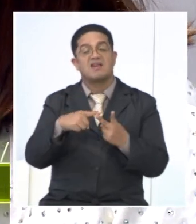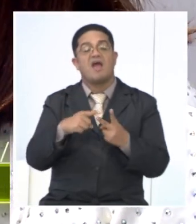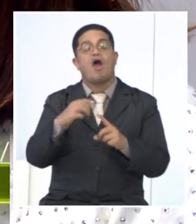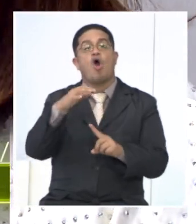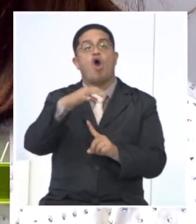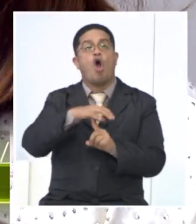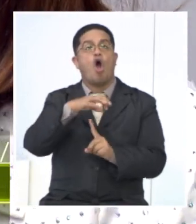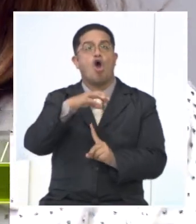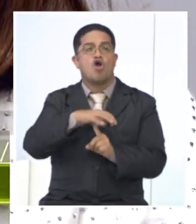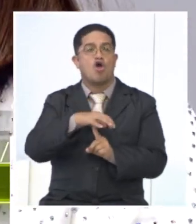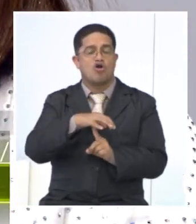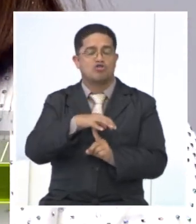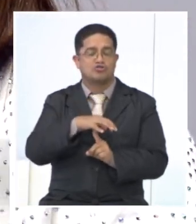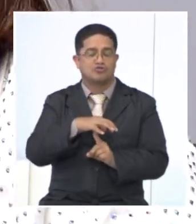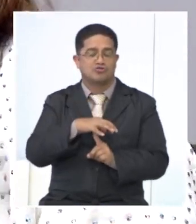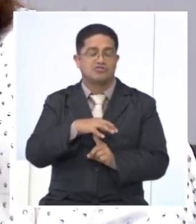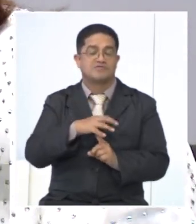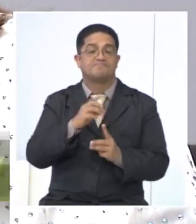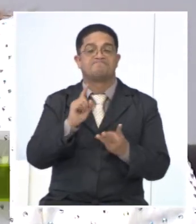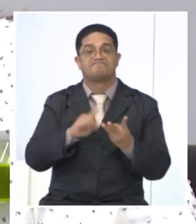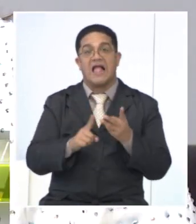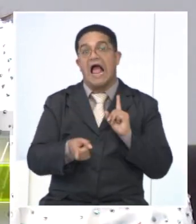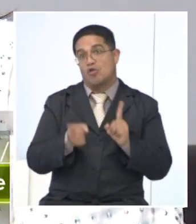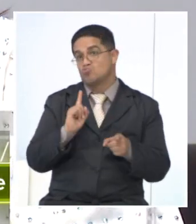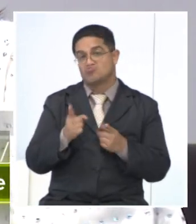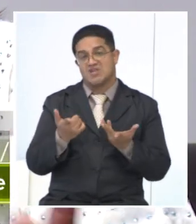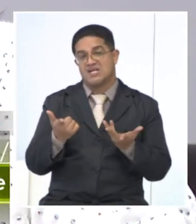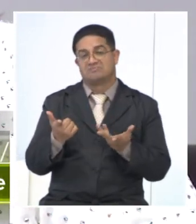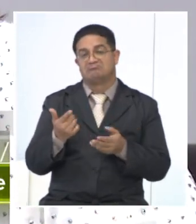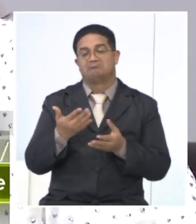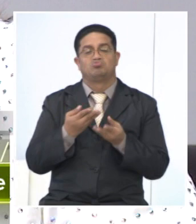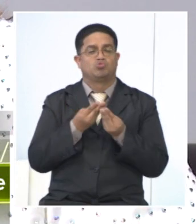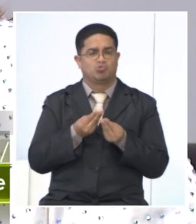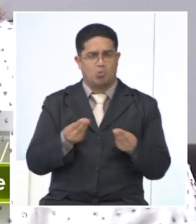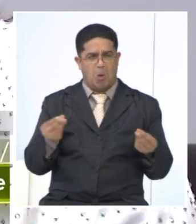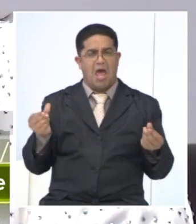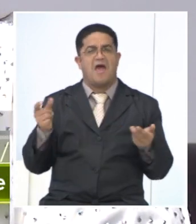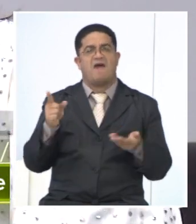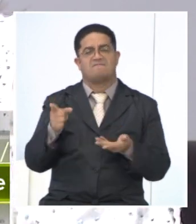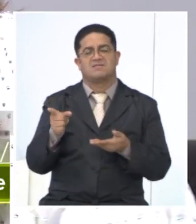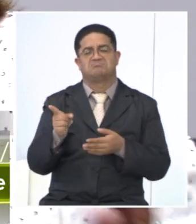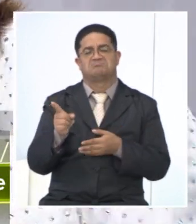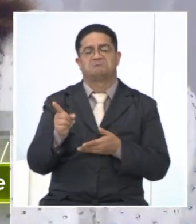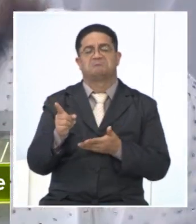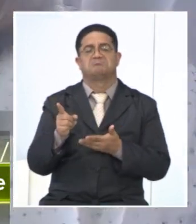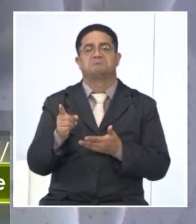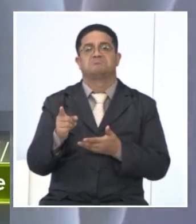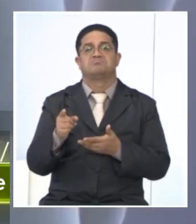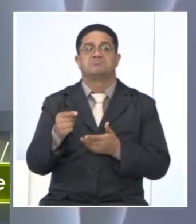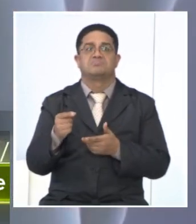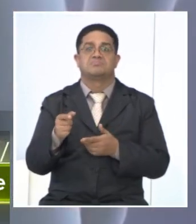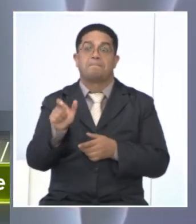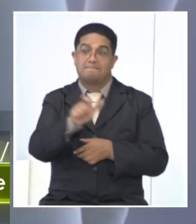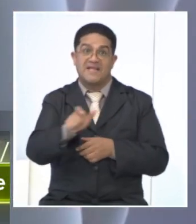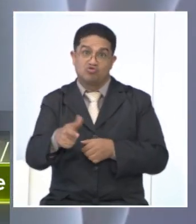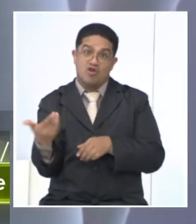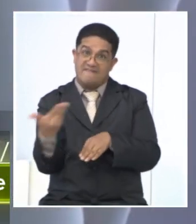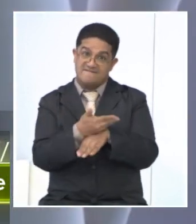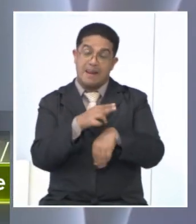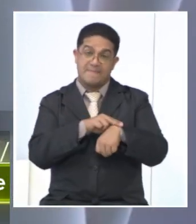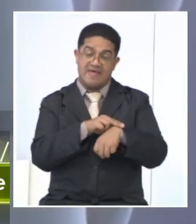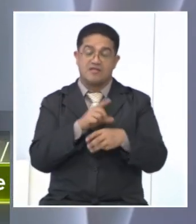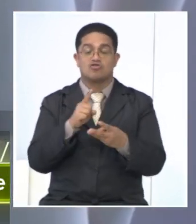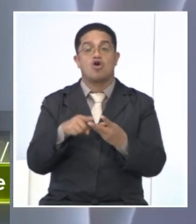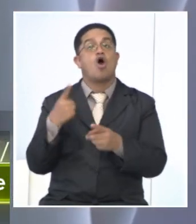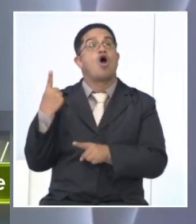que no son peligrosas porque son tratadas rápidamente cuando van al especialista, y hay